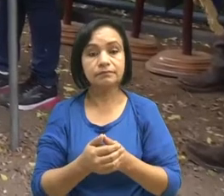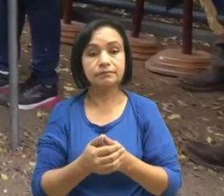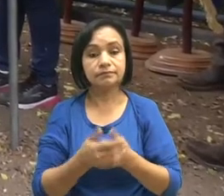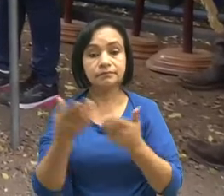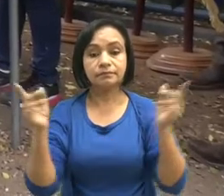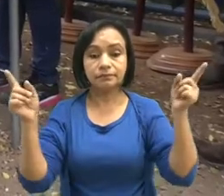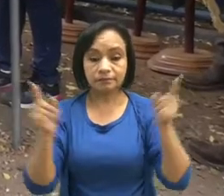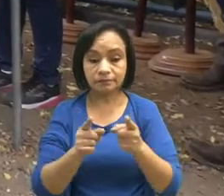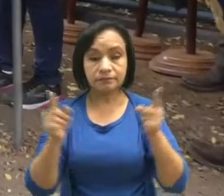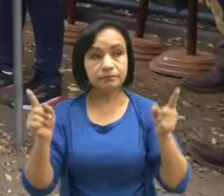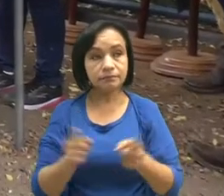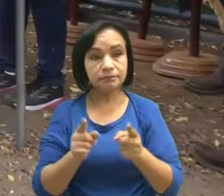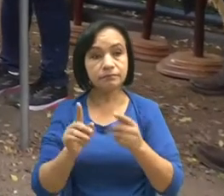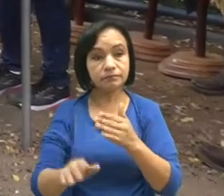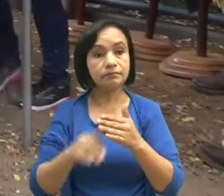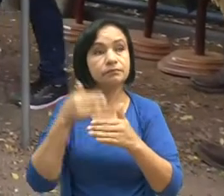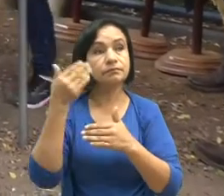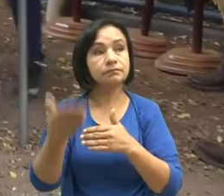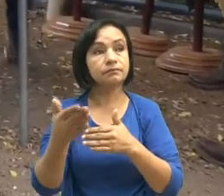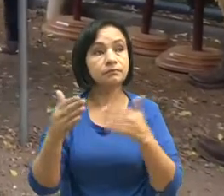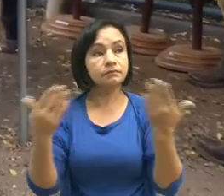un resumen más o menos